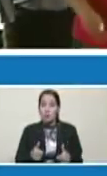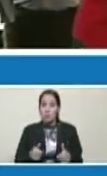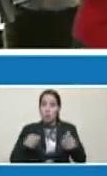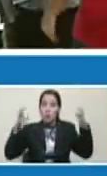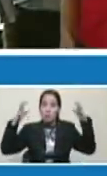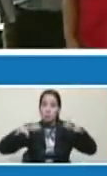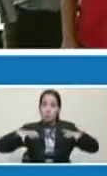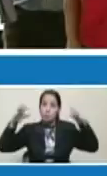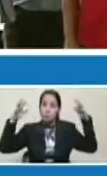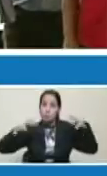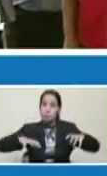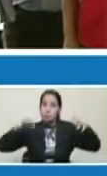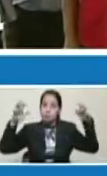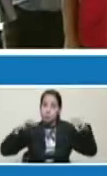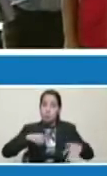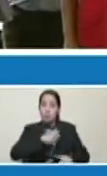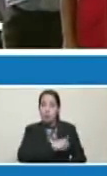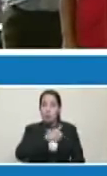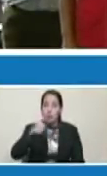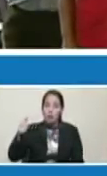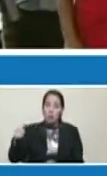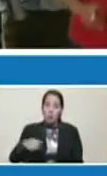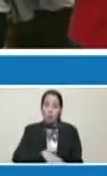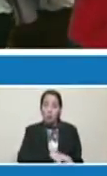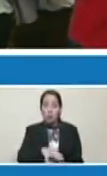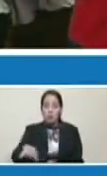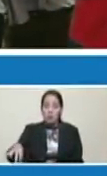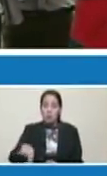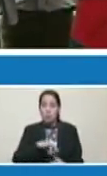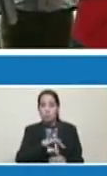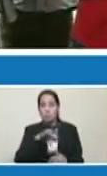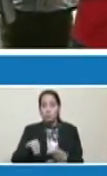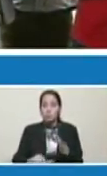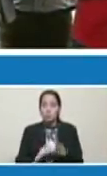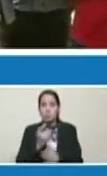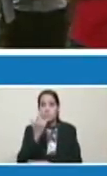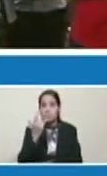en cada uno de los estados de nuestro país